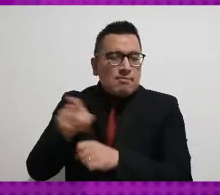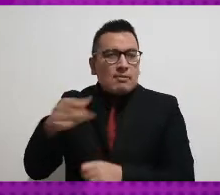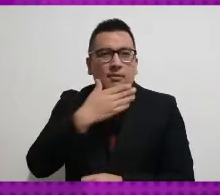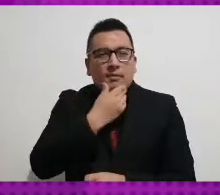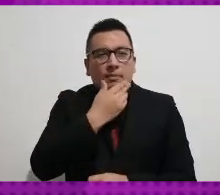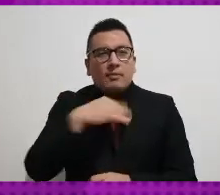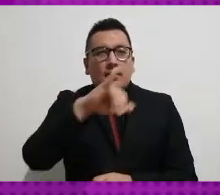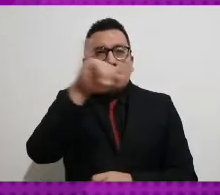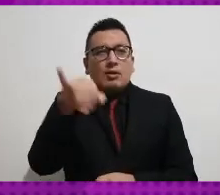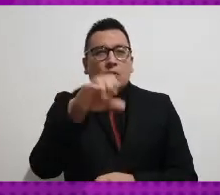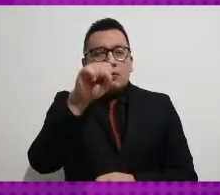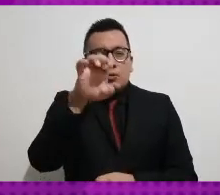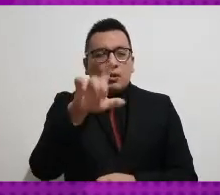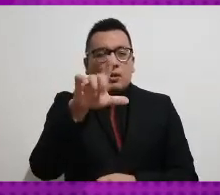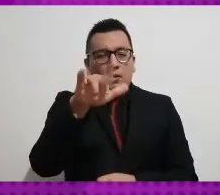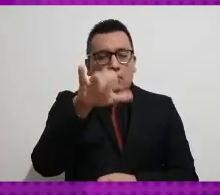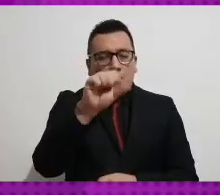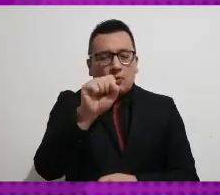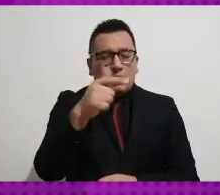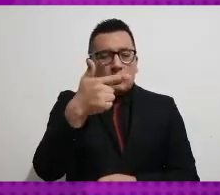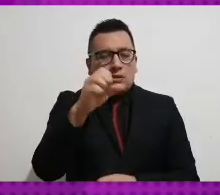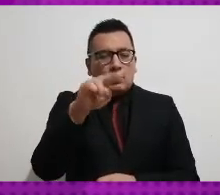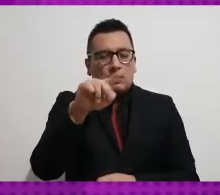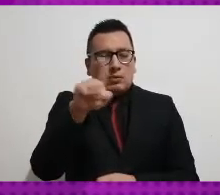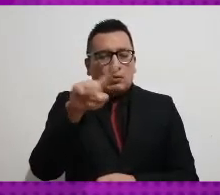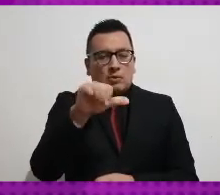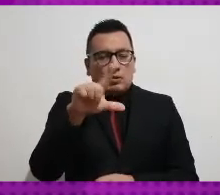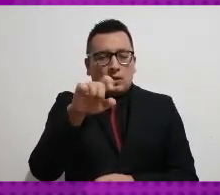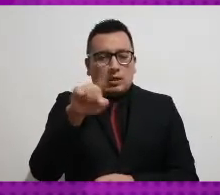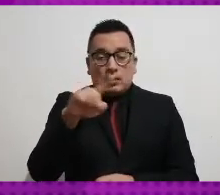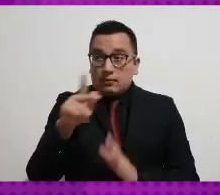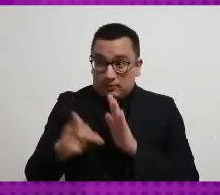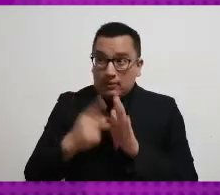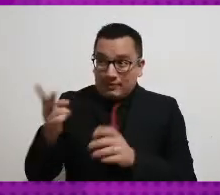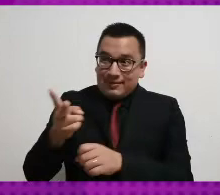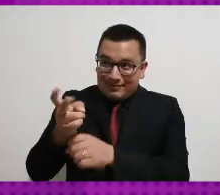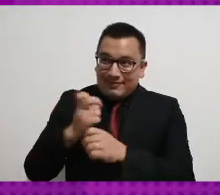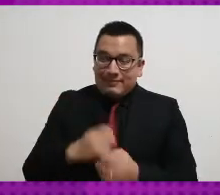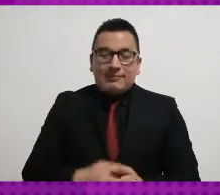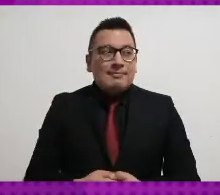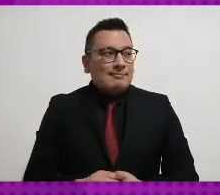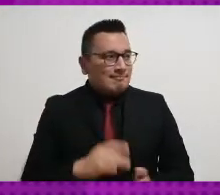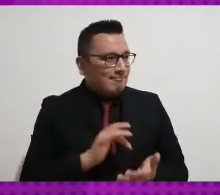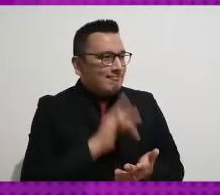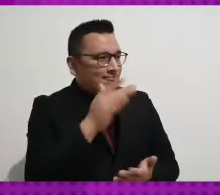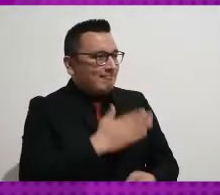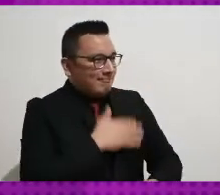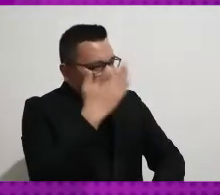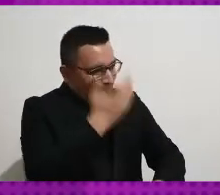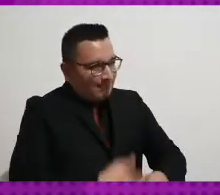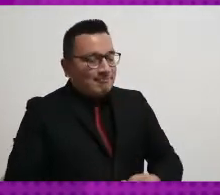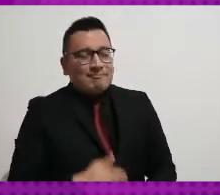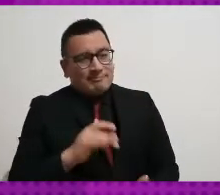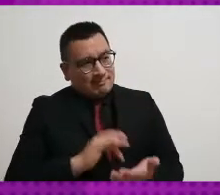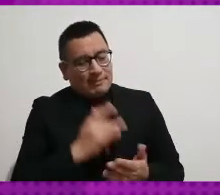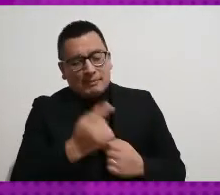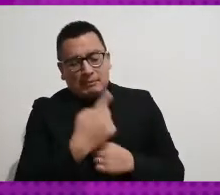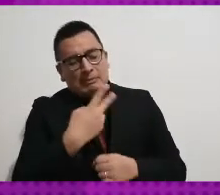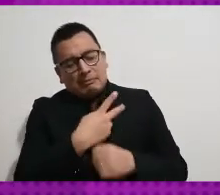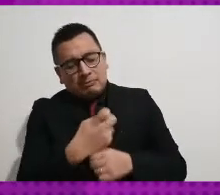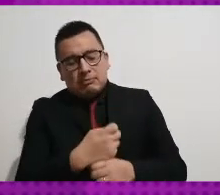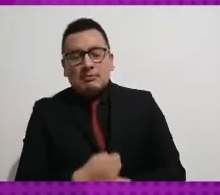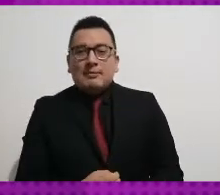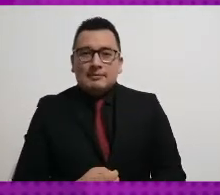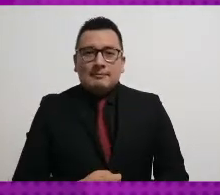Coahuila, José Luis González Jaime. Señor Contralor, qué gusto tenerle de nueva cuenta aquí con nosotros. Muchas gracias, buenas tardes. Gracias